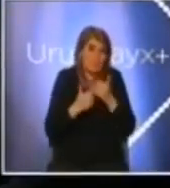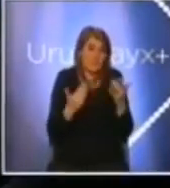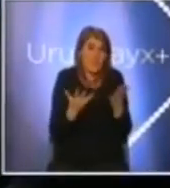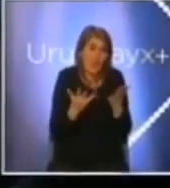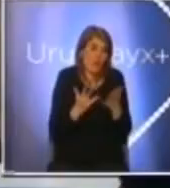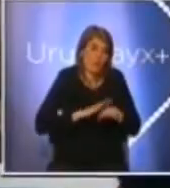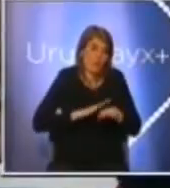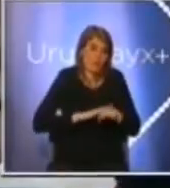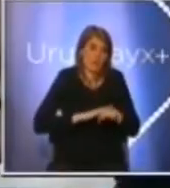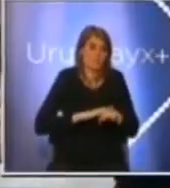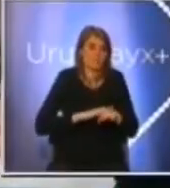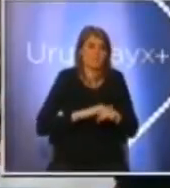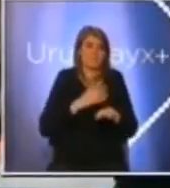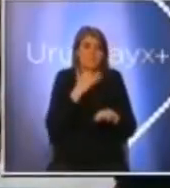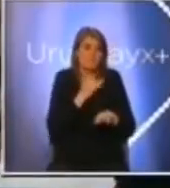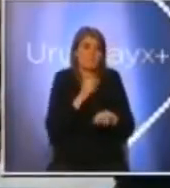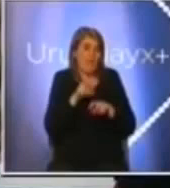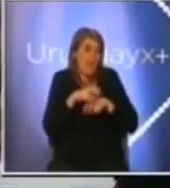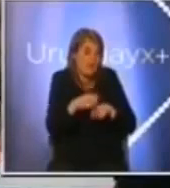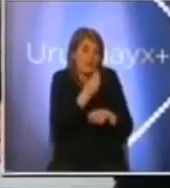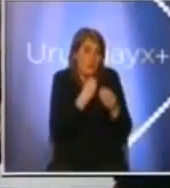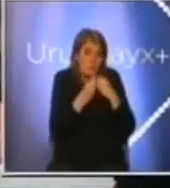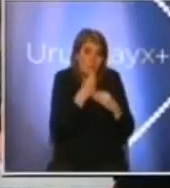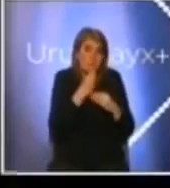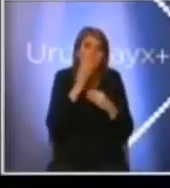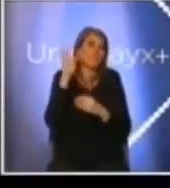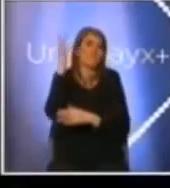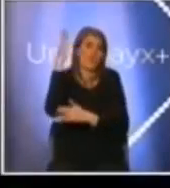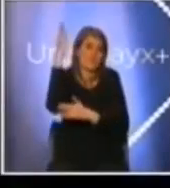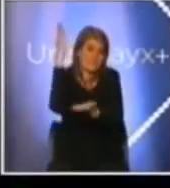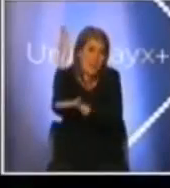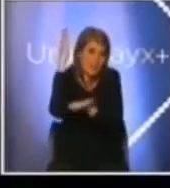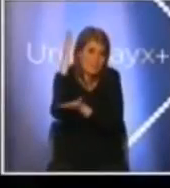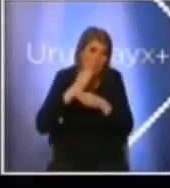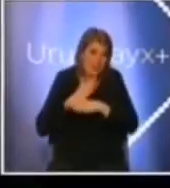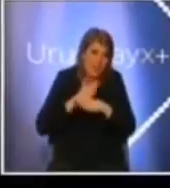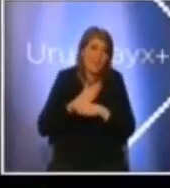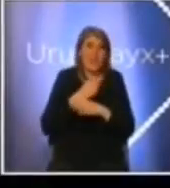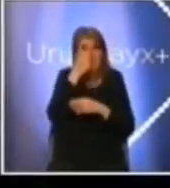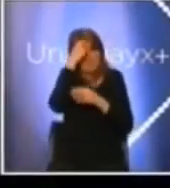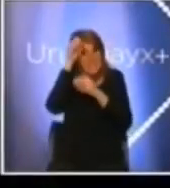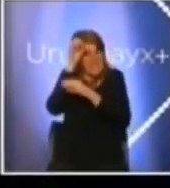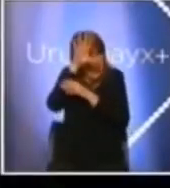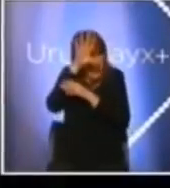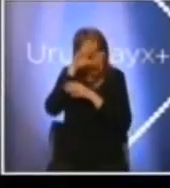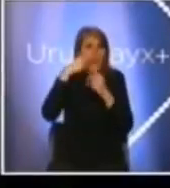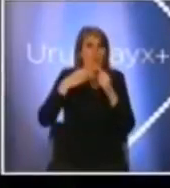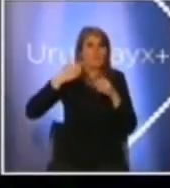emergentes. Por ejemplo, agroalimentario, forestal maderero, minero, energético